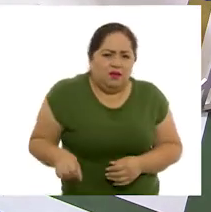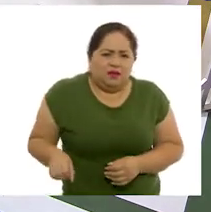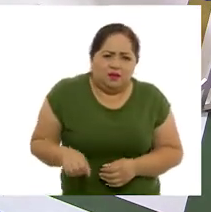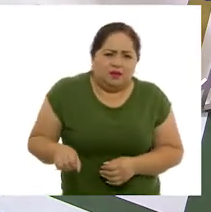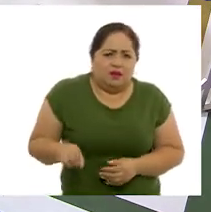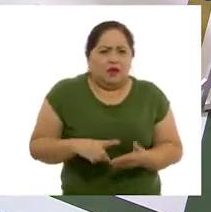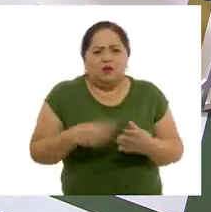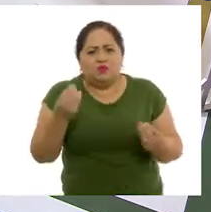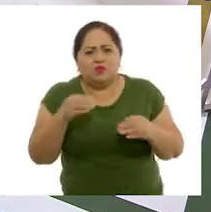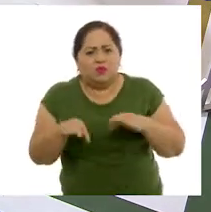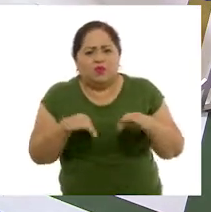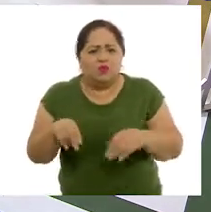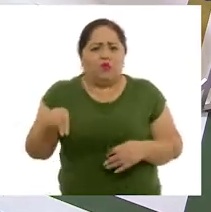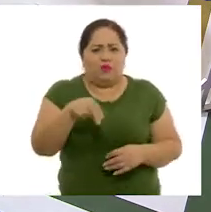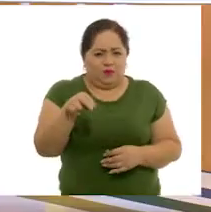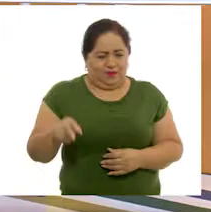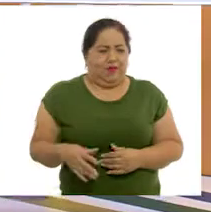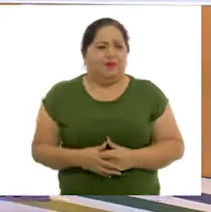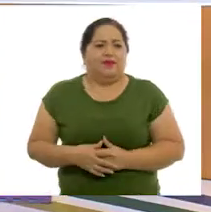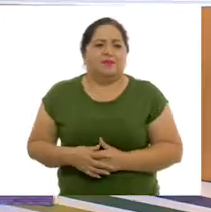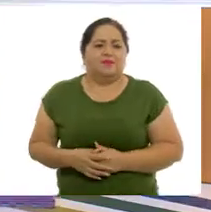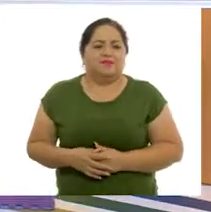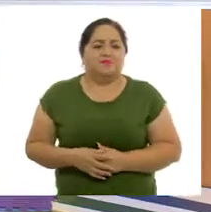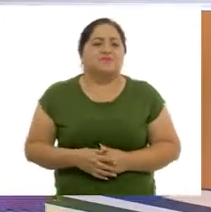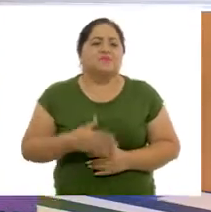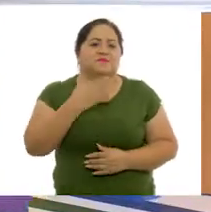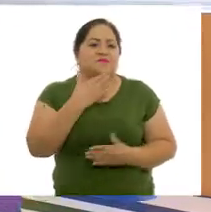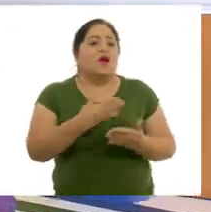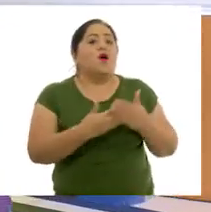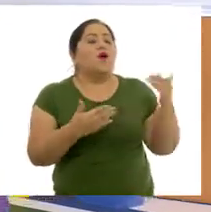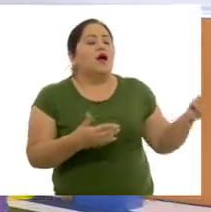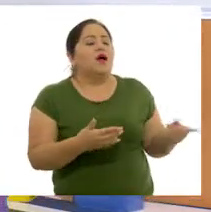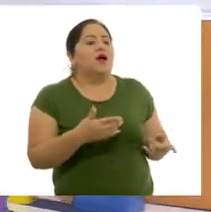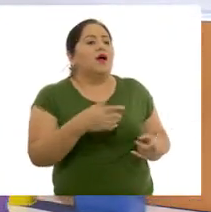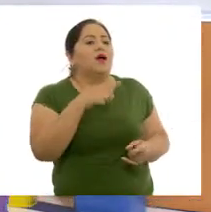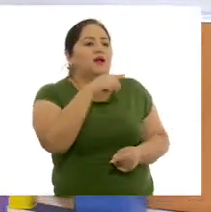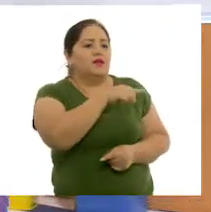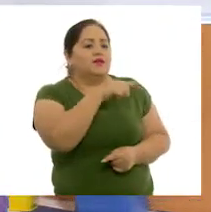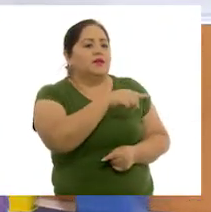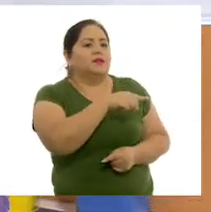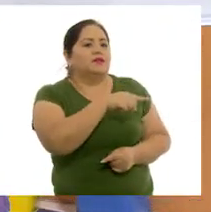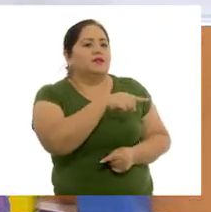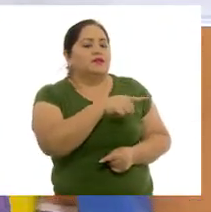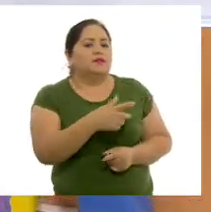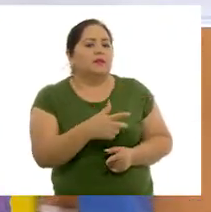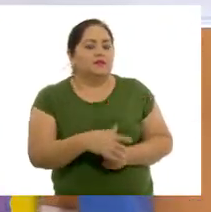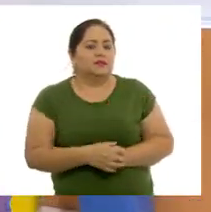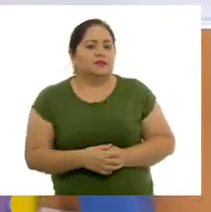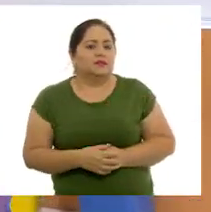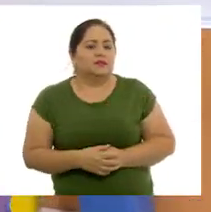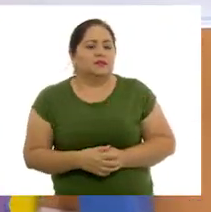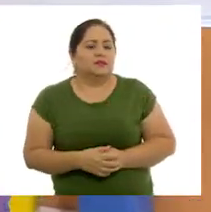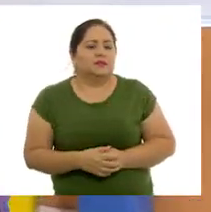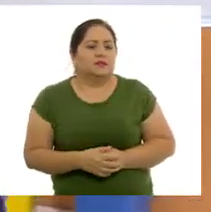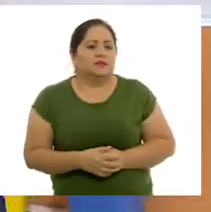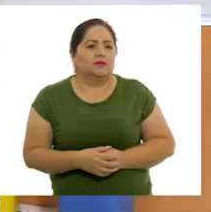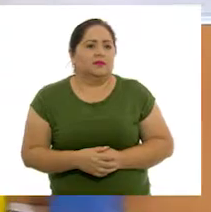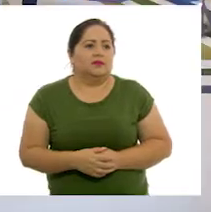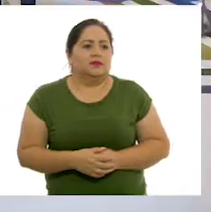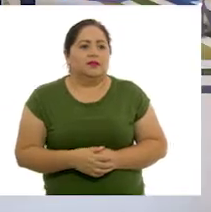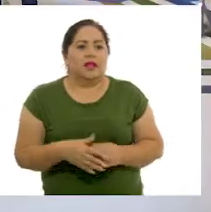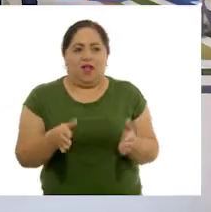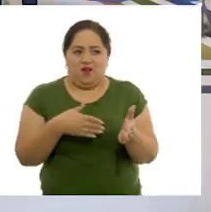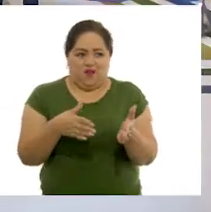hizo muchas actividades. Entonces, vamos a recordar primero la tuya. Sí. A ver, entonces... Primero estaba en la